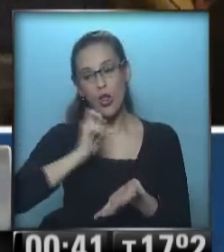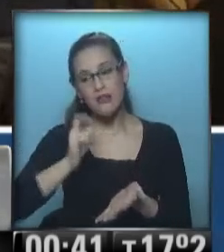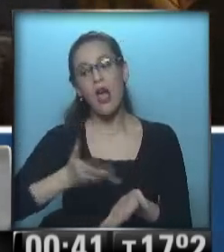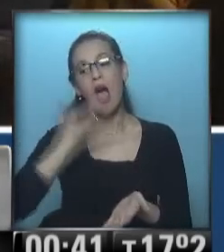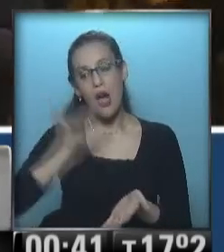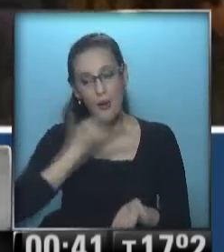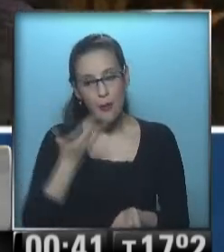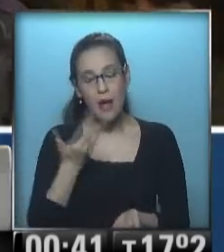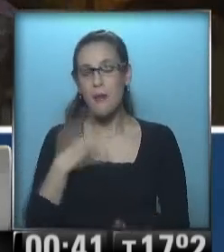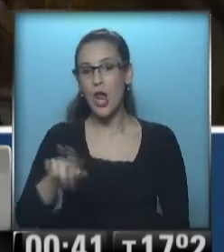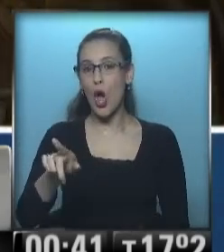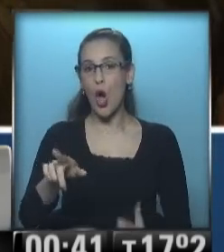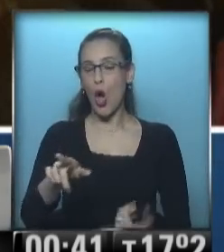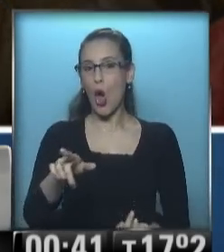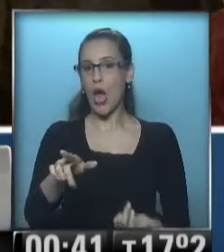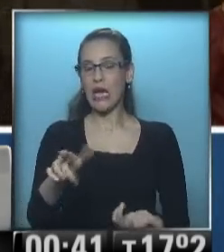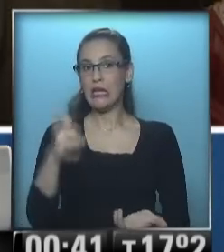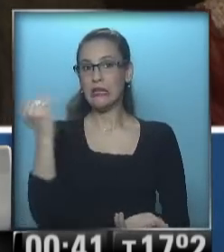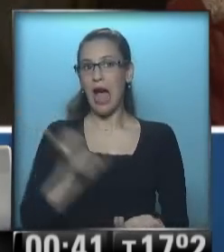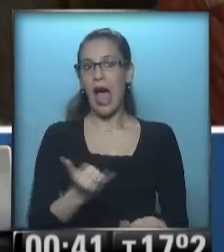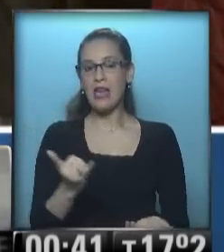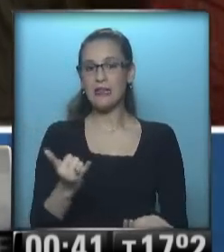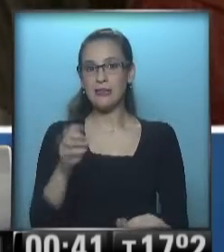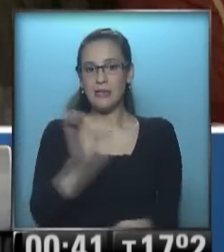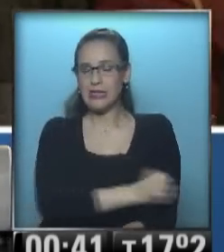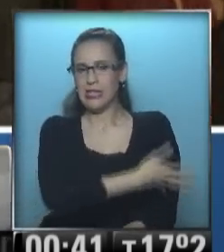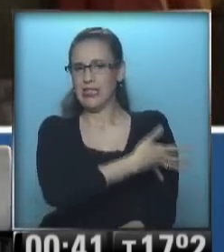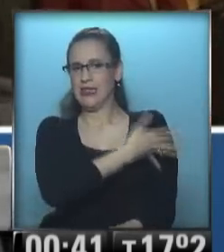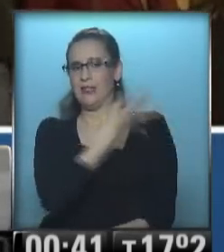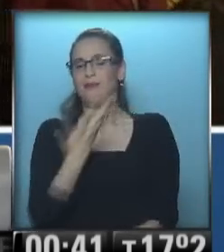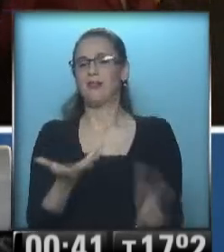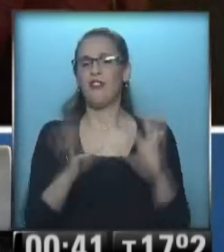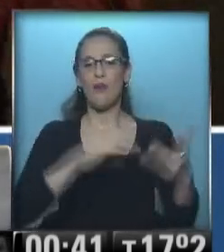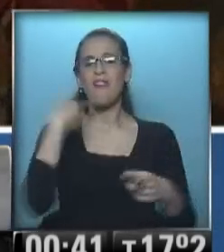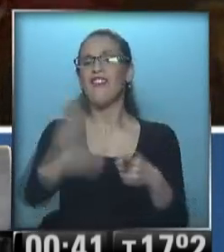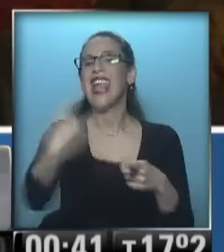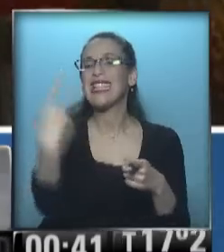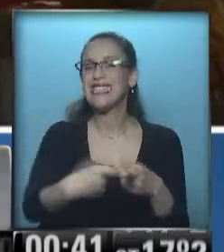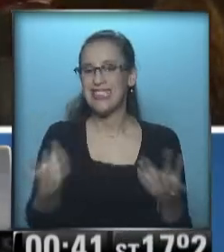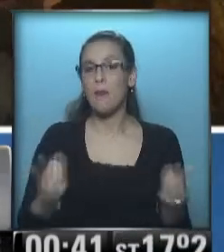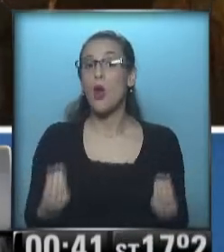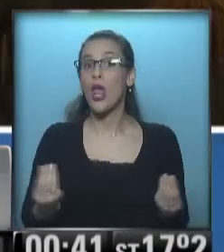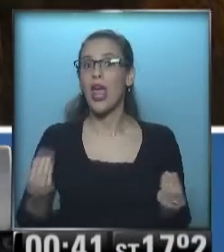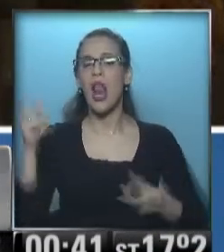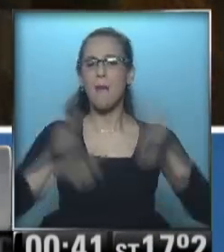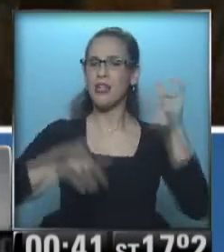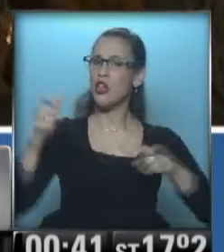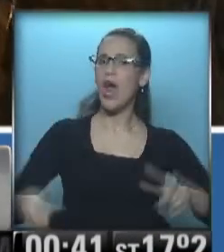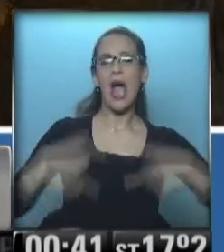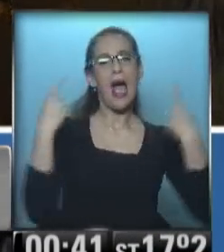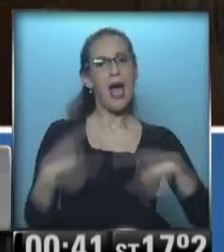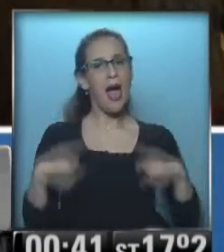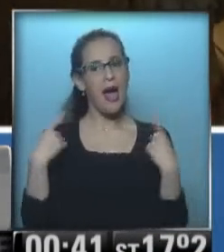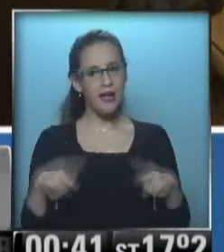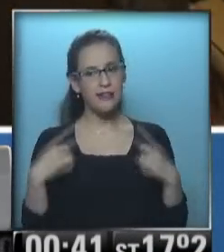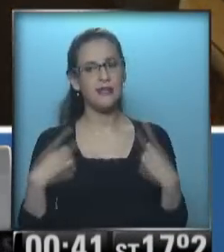que... impresionante. Impactante. Y por eso decía celebración. Porque sí, escuchaba a la gente cantar,